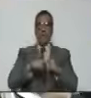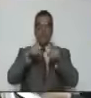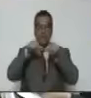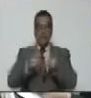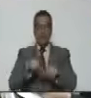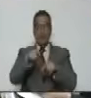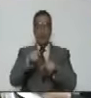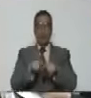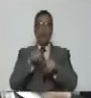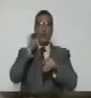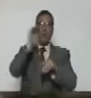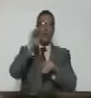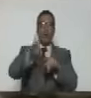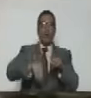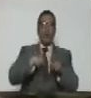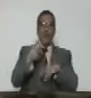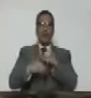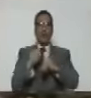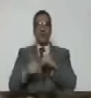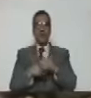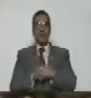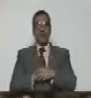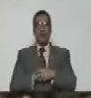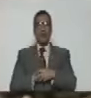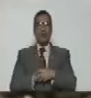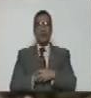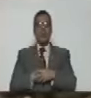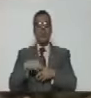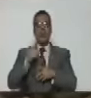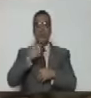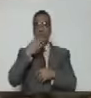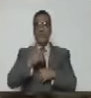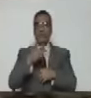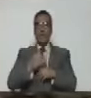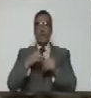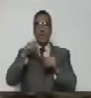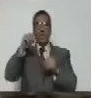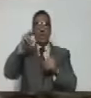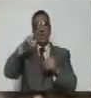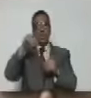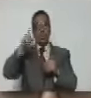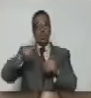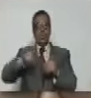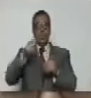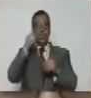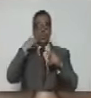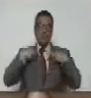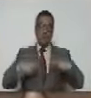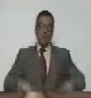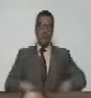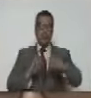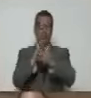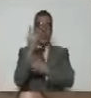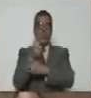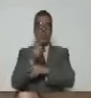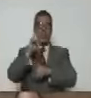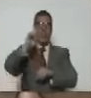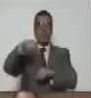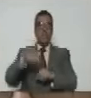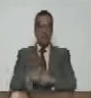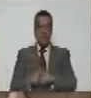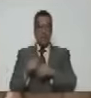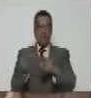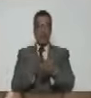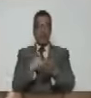somos y de quiénes podemos ser. Entonces, bien, no necesita solo la humanidad de árboles, sino también